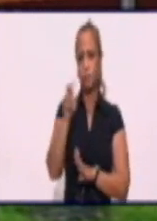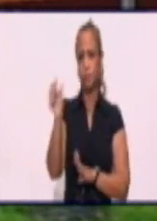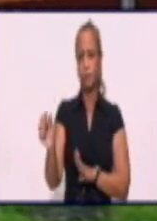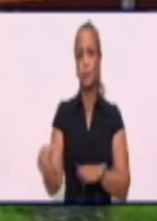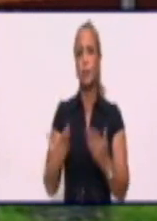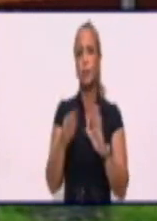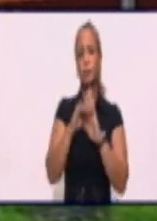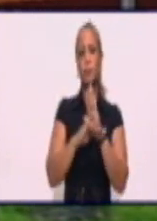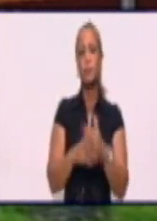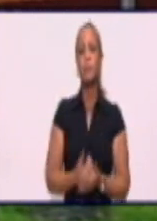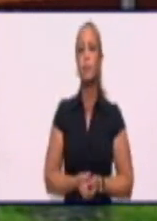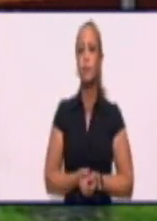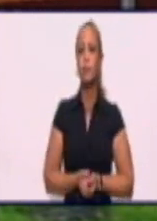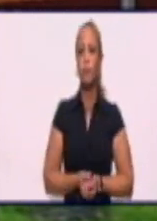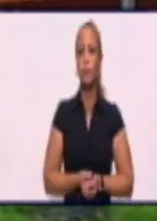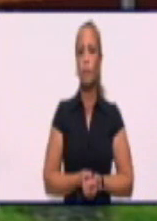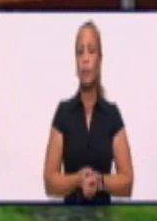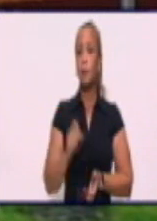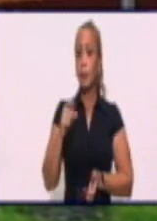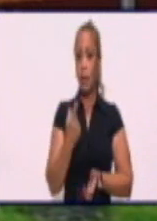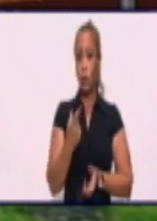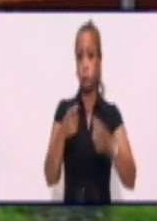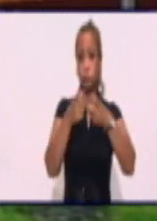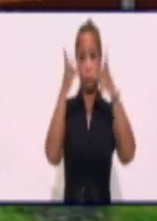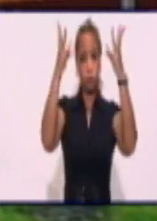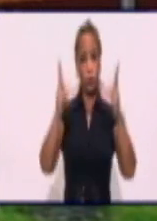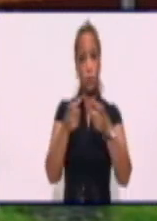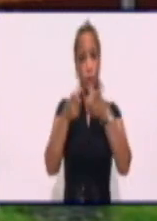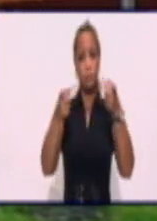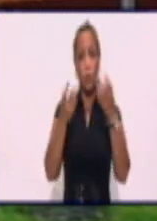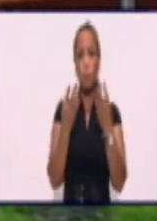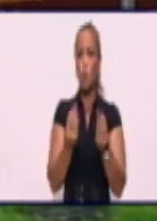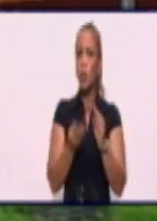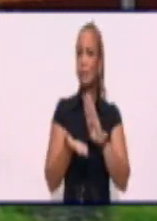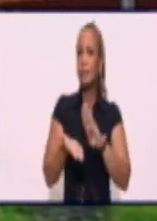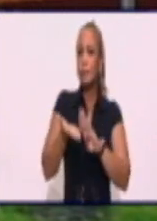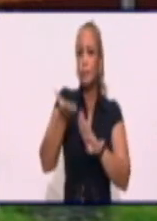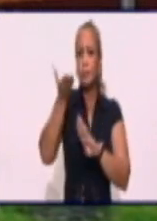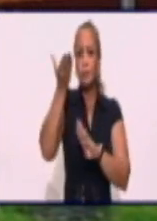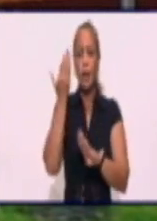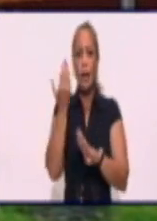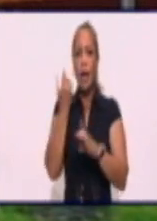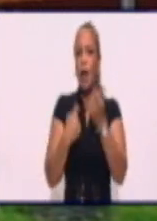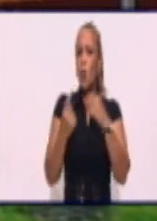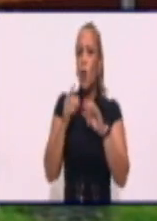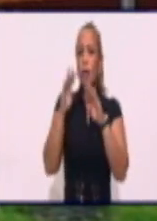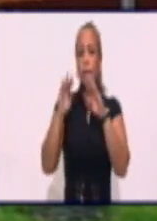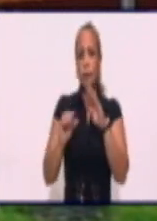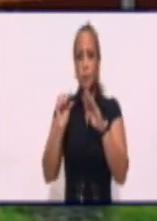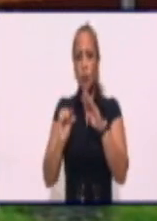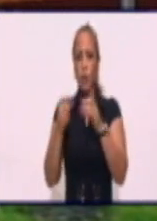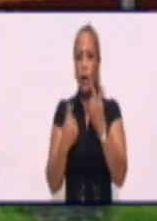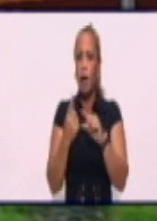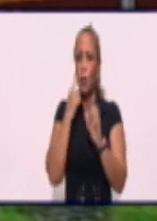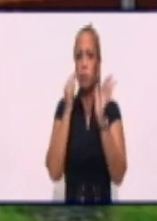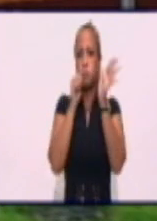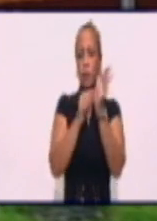programa. Primero, que las cifras siguen siendo altas. Se disminuyen algunos parámetros,